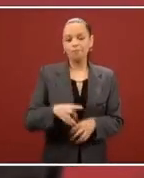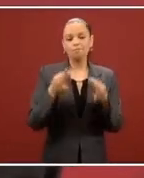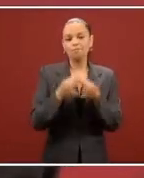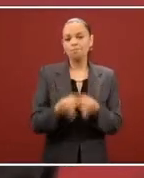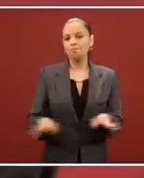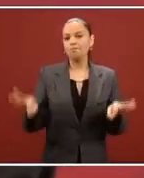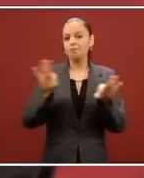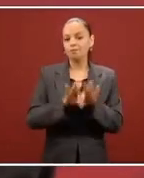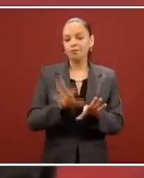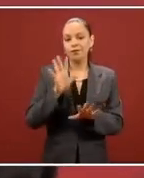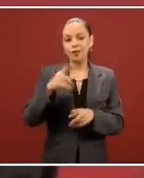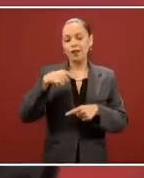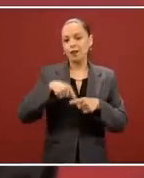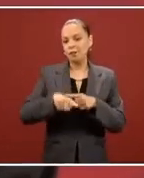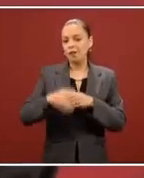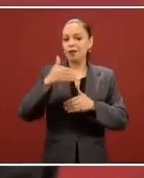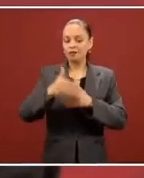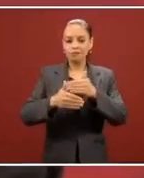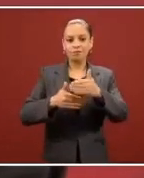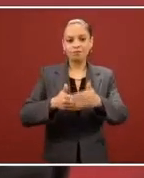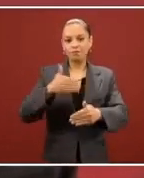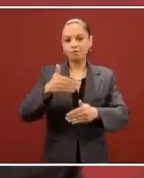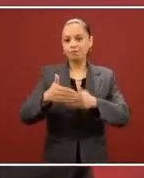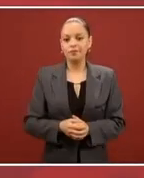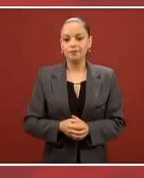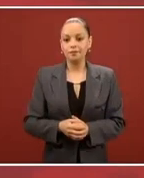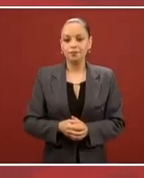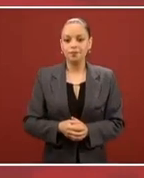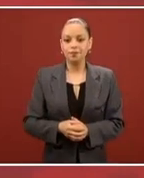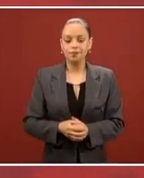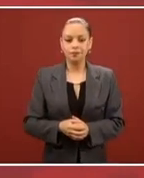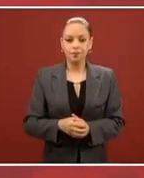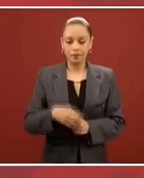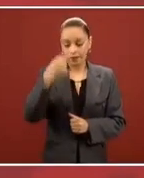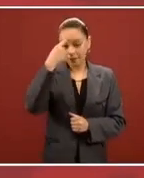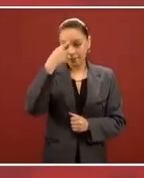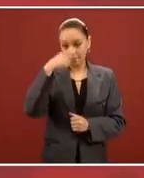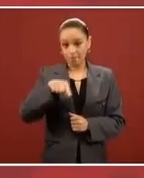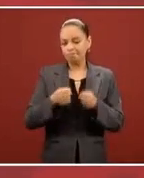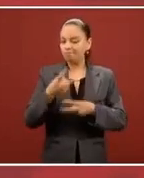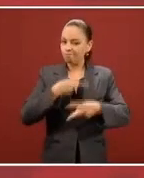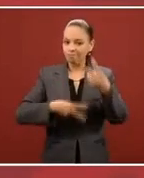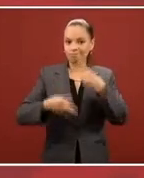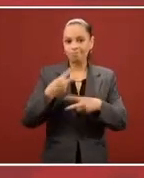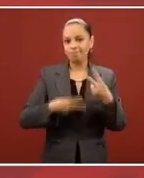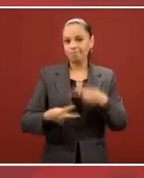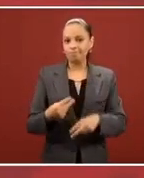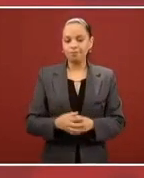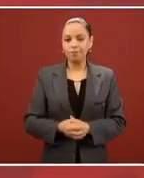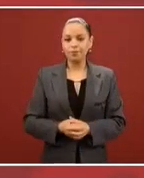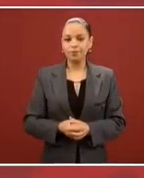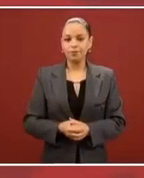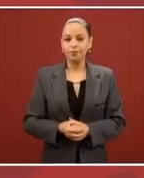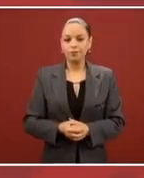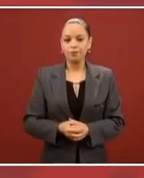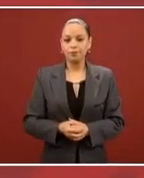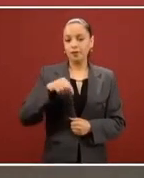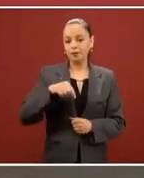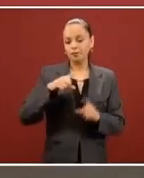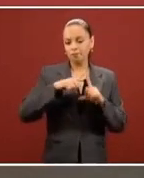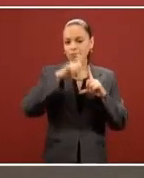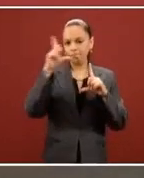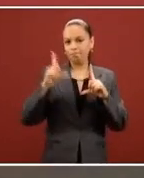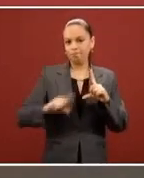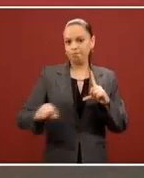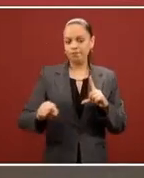importantísimo, es establecer el estado de bienestar en nuestro país.